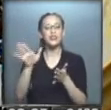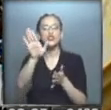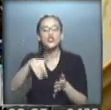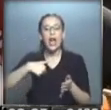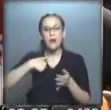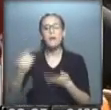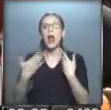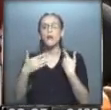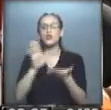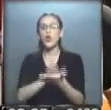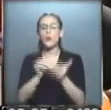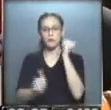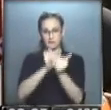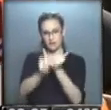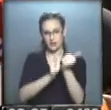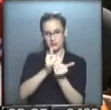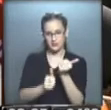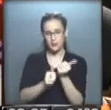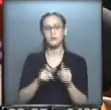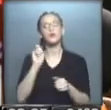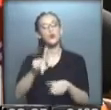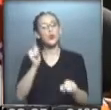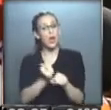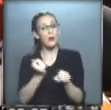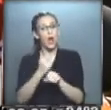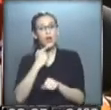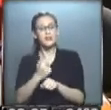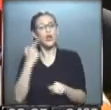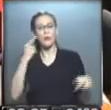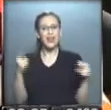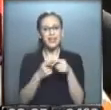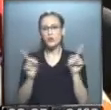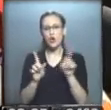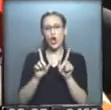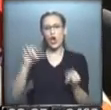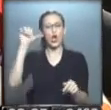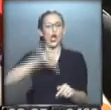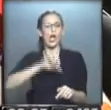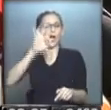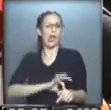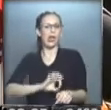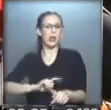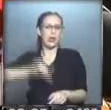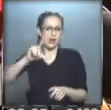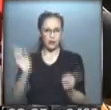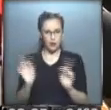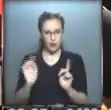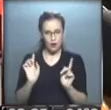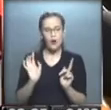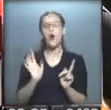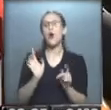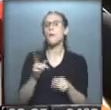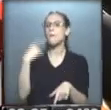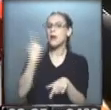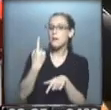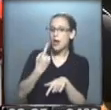los números de la compañía. Sobre su gestión, dijo que el objetivo no es la rentabilidad solamente. El primero es que se